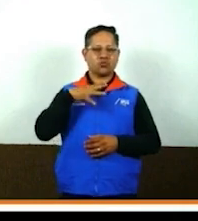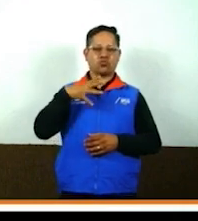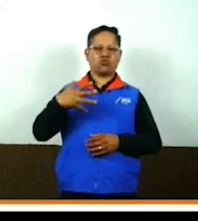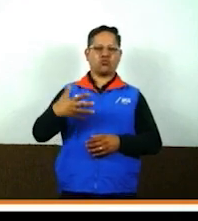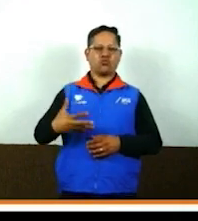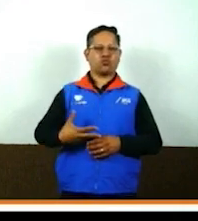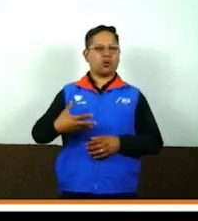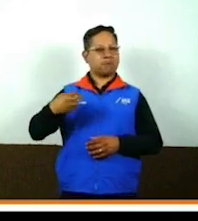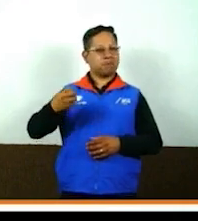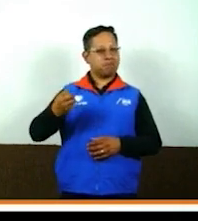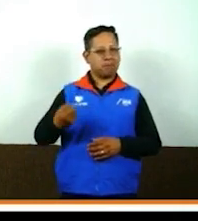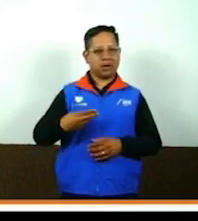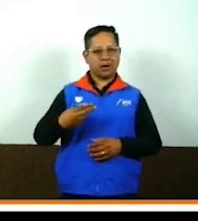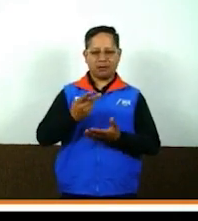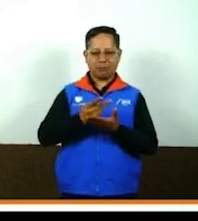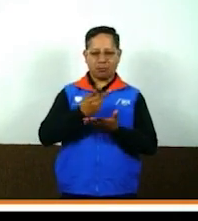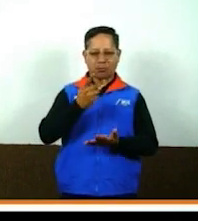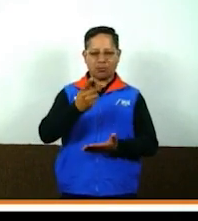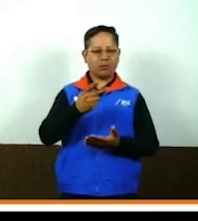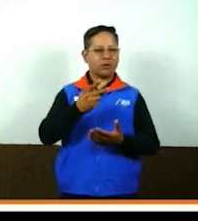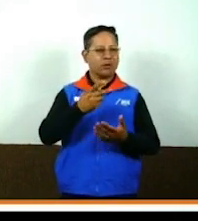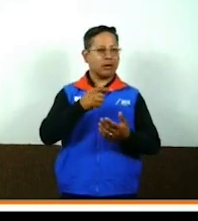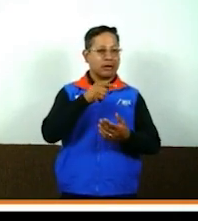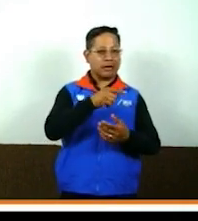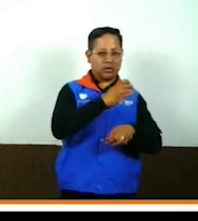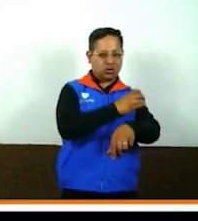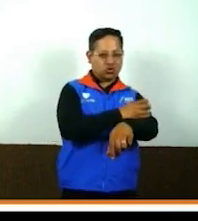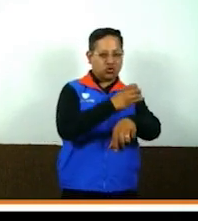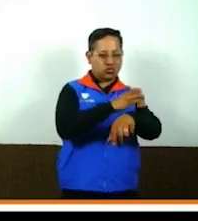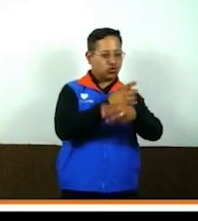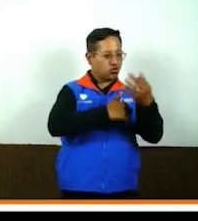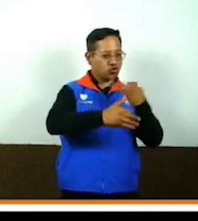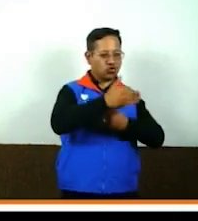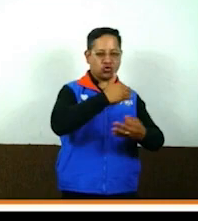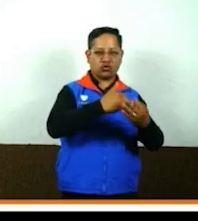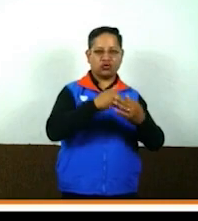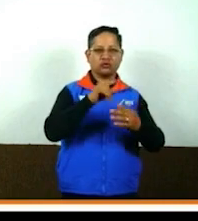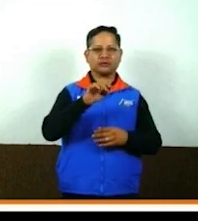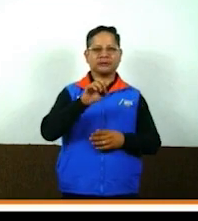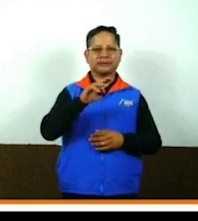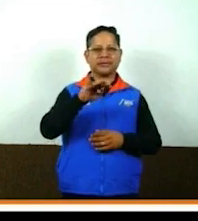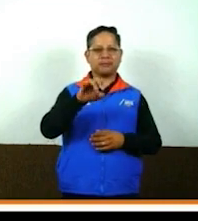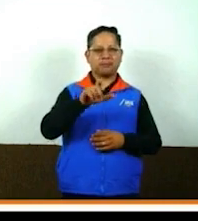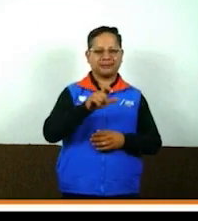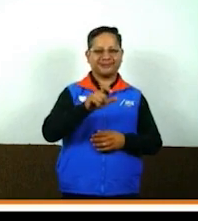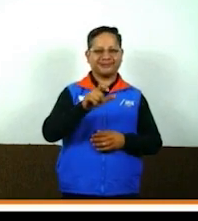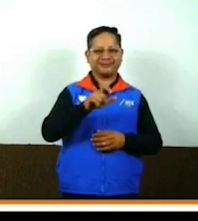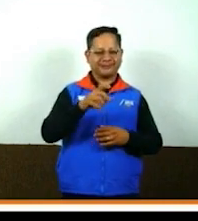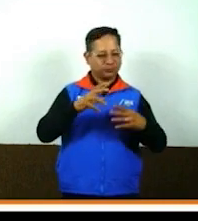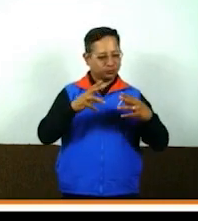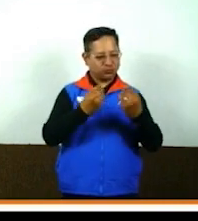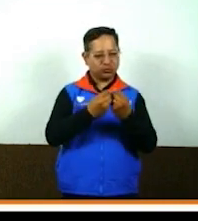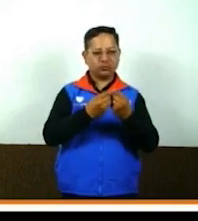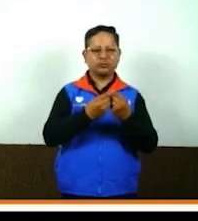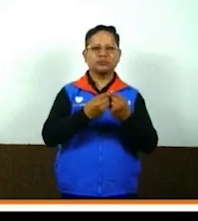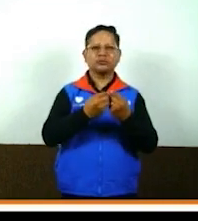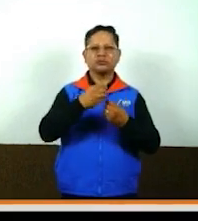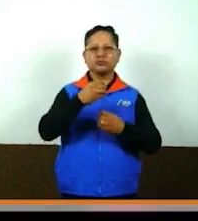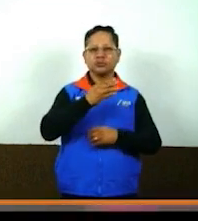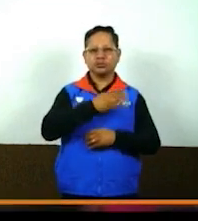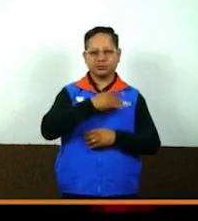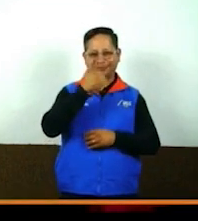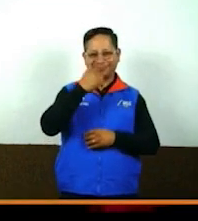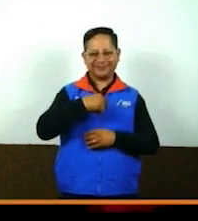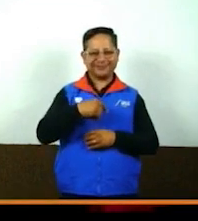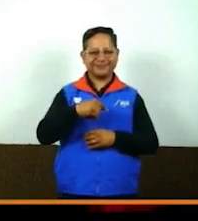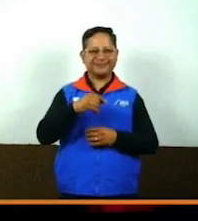estar aquí recibiendo este premio a nombre de todos los colaboradores de Telmex. Telmex está contigo. Buenas noches. 22